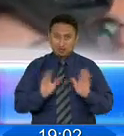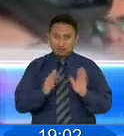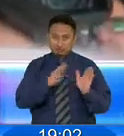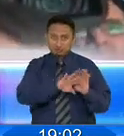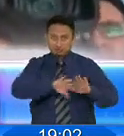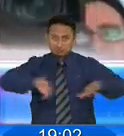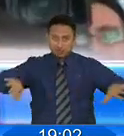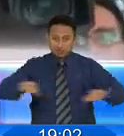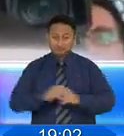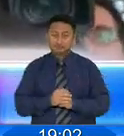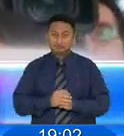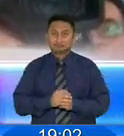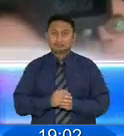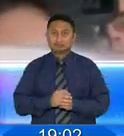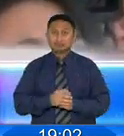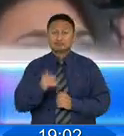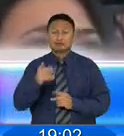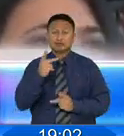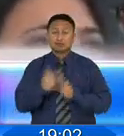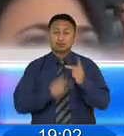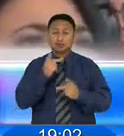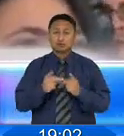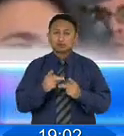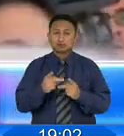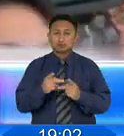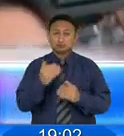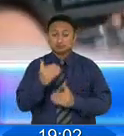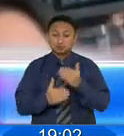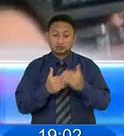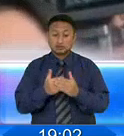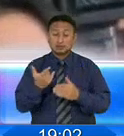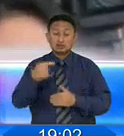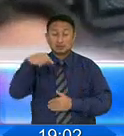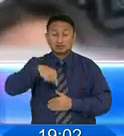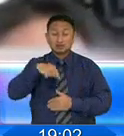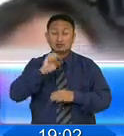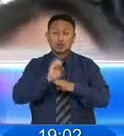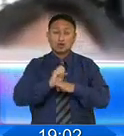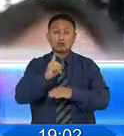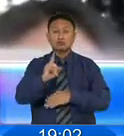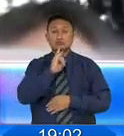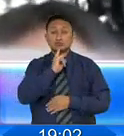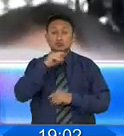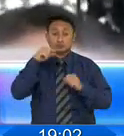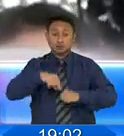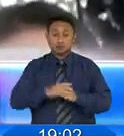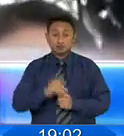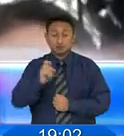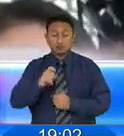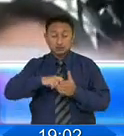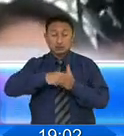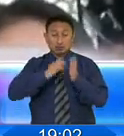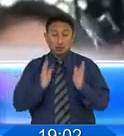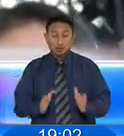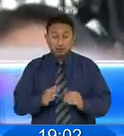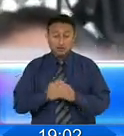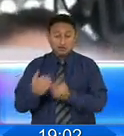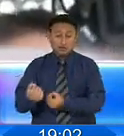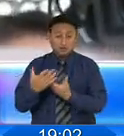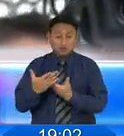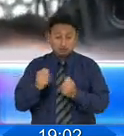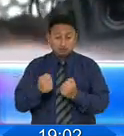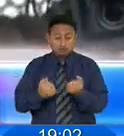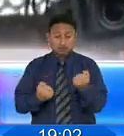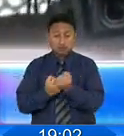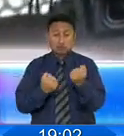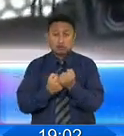que un proceso se desarrolle, tanto en el país como fuera del país, y se requiera a la Contraloría información o aportes sobre